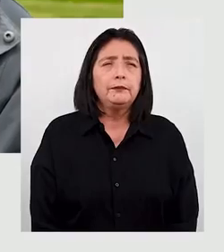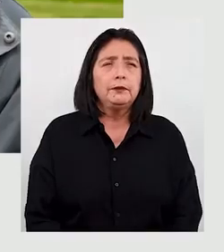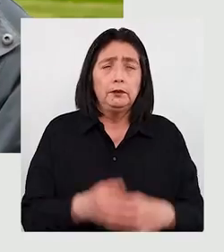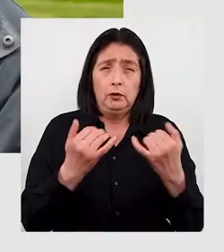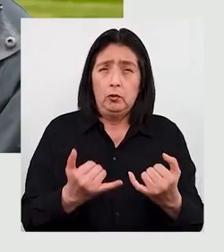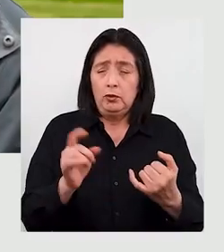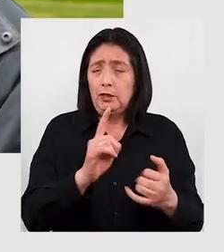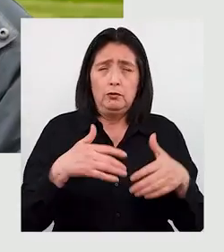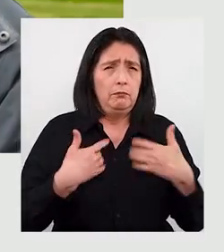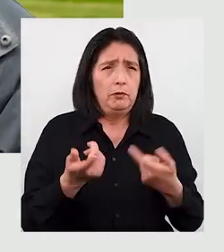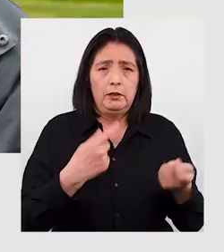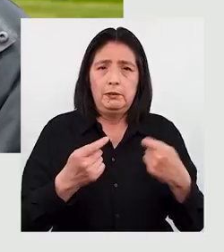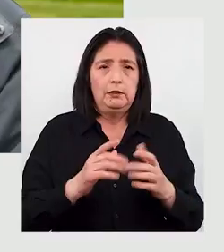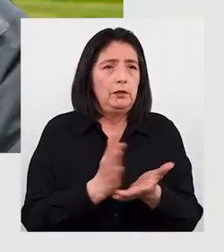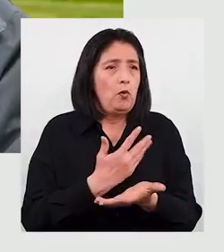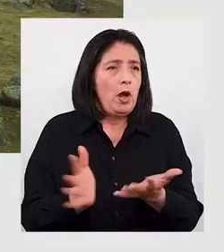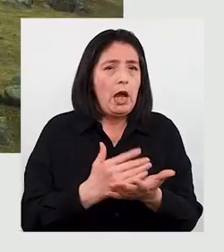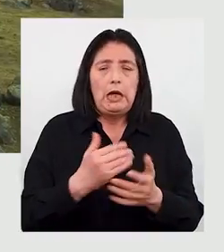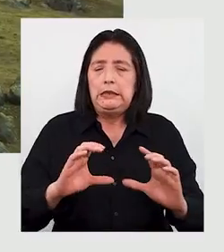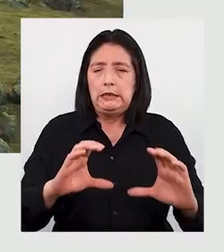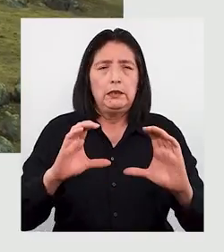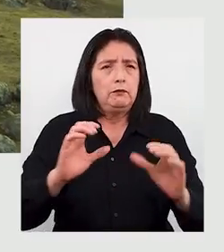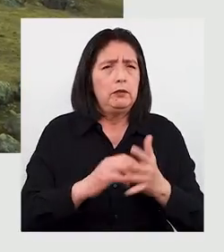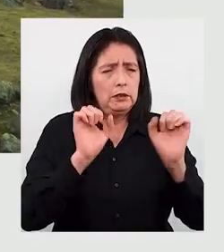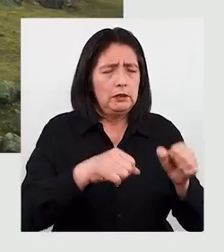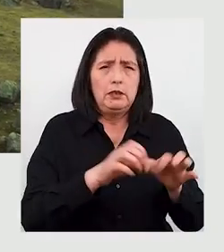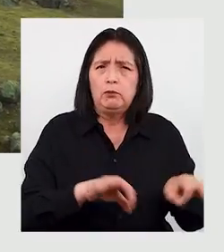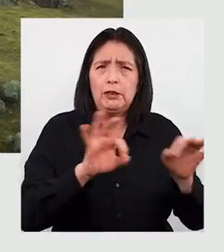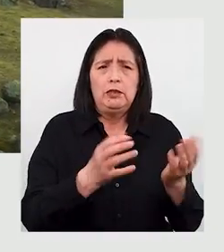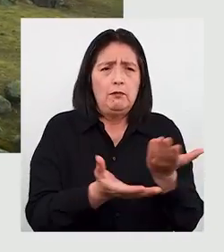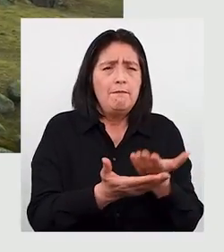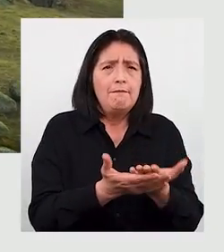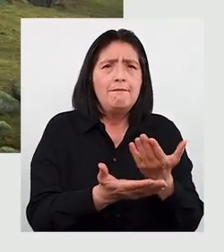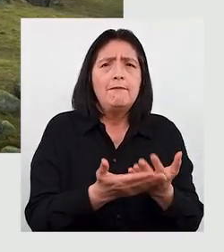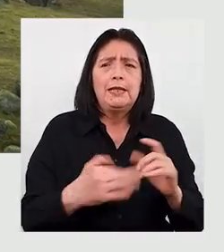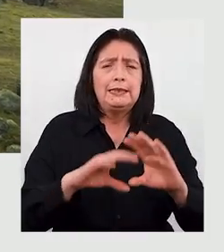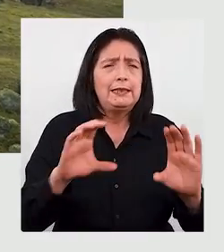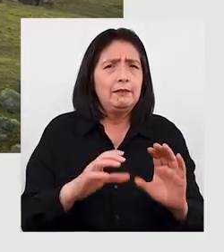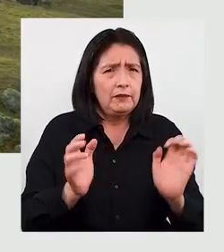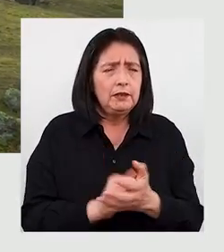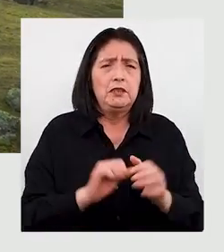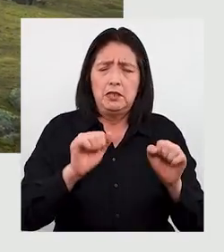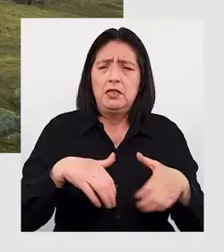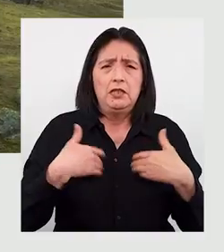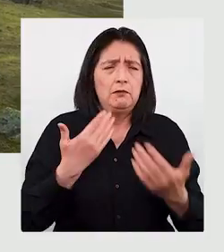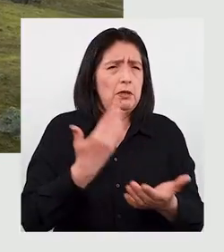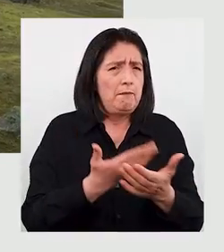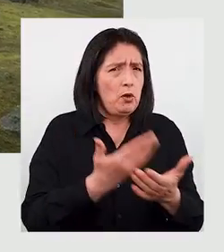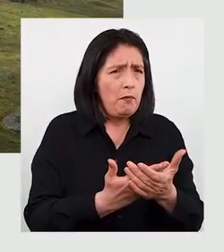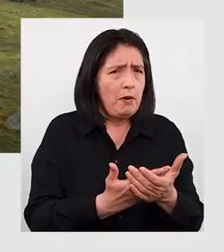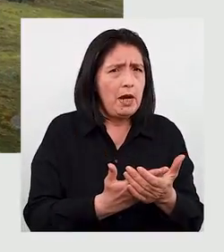Hoy día ya no puedes vender sin certificación. Lo importante es tener un documento, una certificación que puede